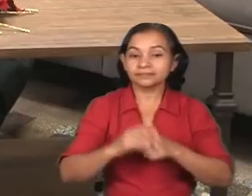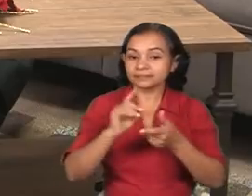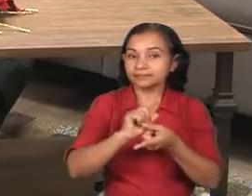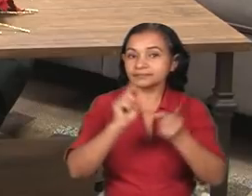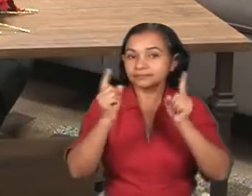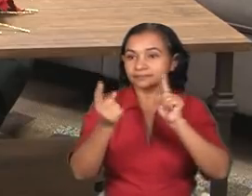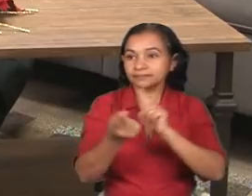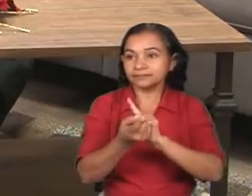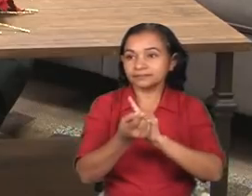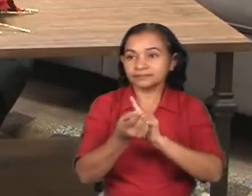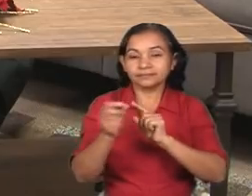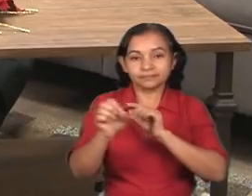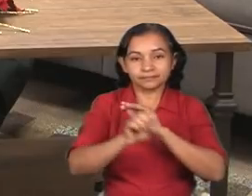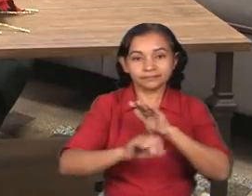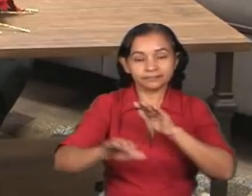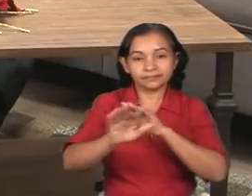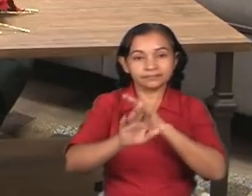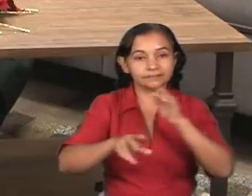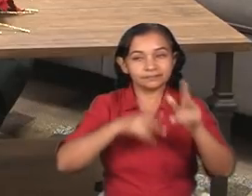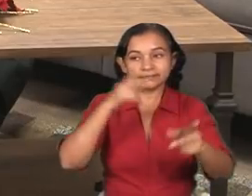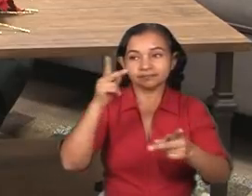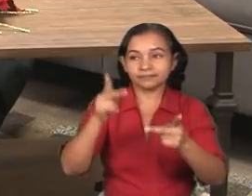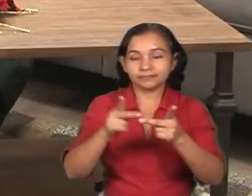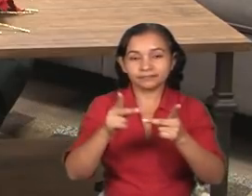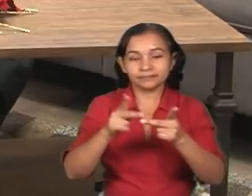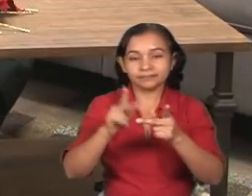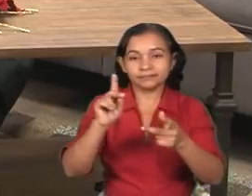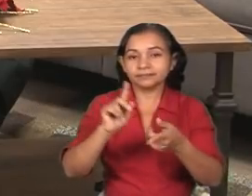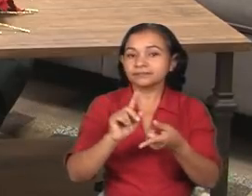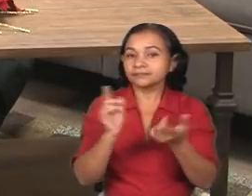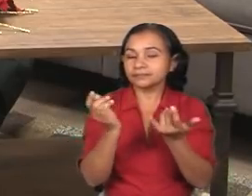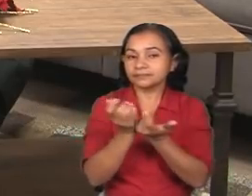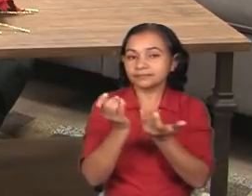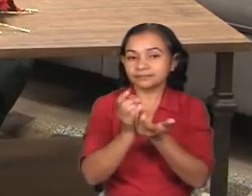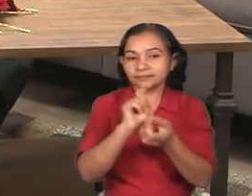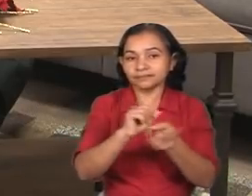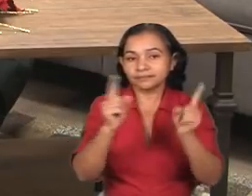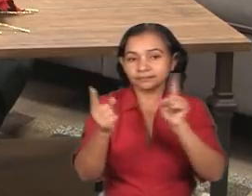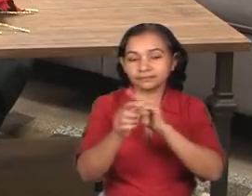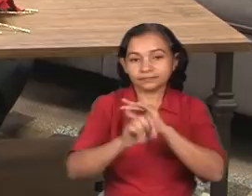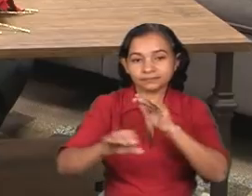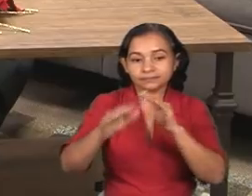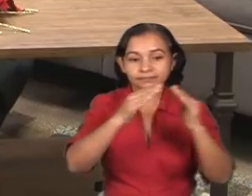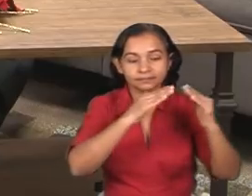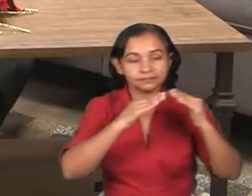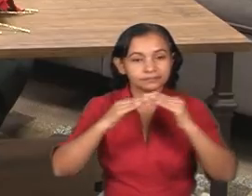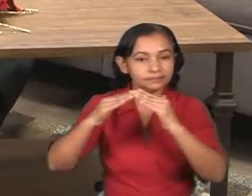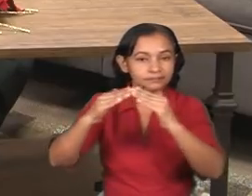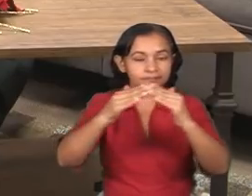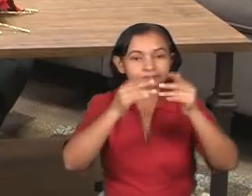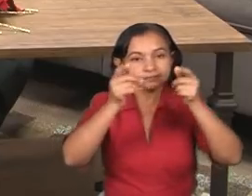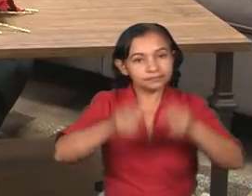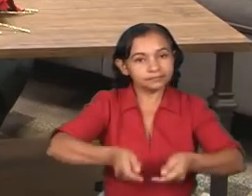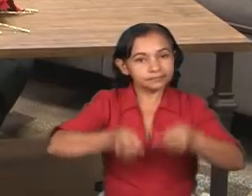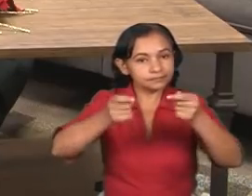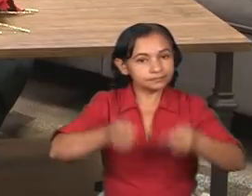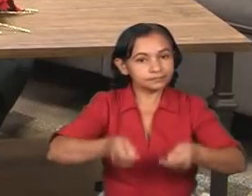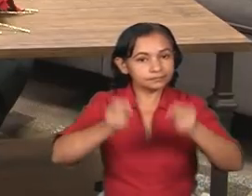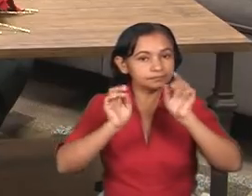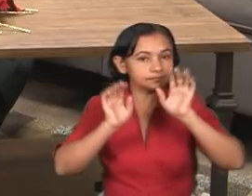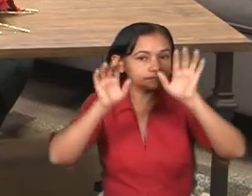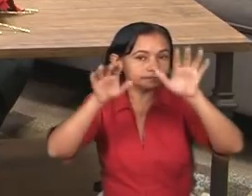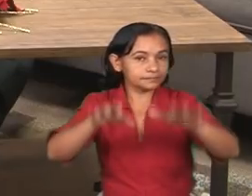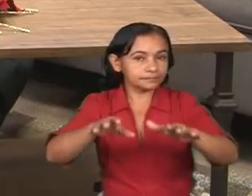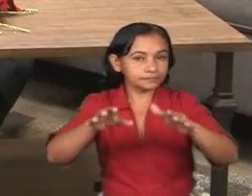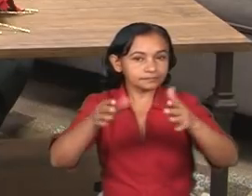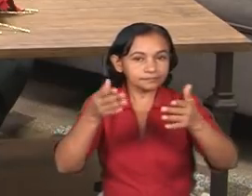transformación social completos. Procesos de transformación también que se traducen, por ejemplo, en ciudades, por ejemplo, como Granada, por ejemplo, como León, que